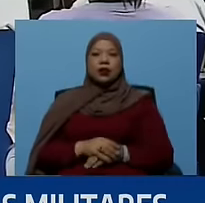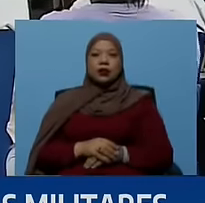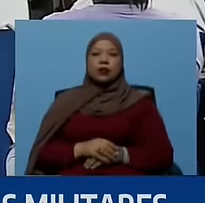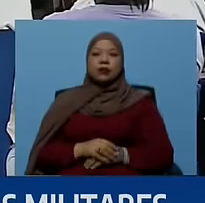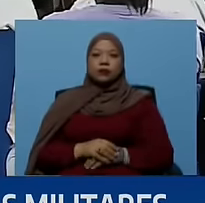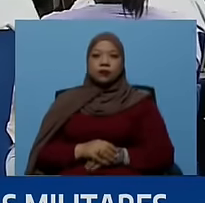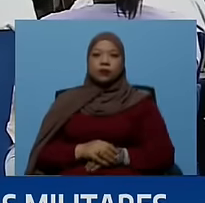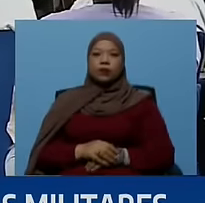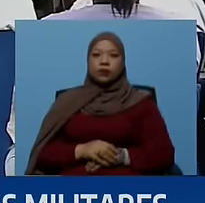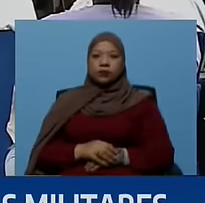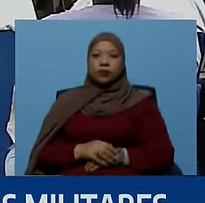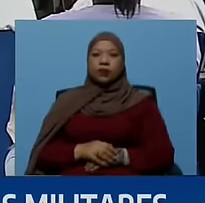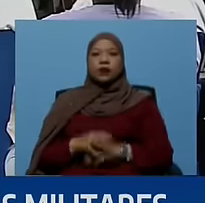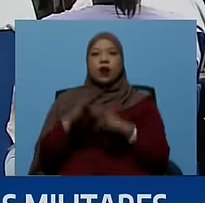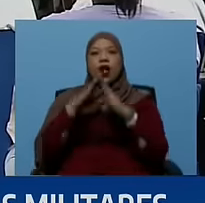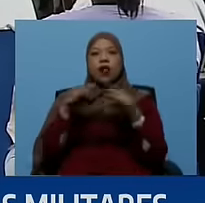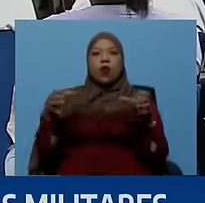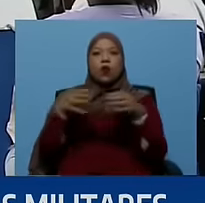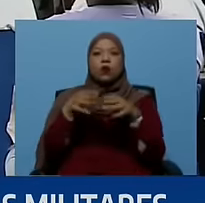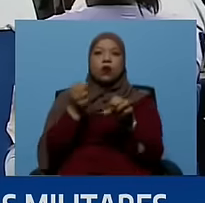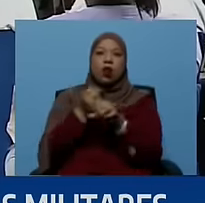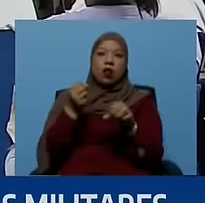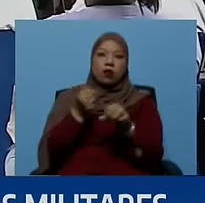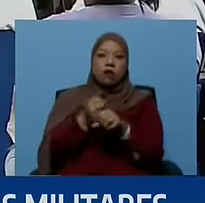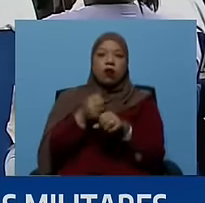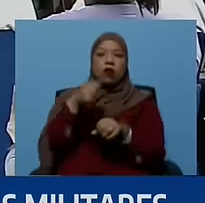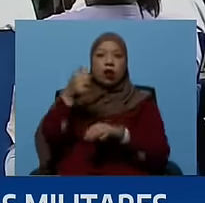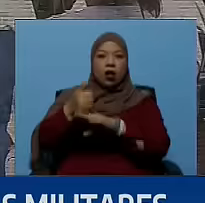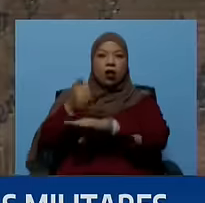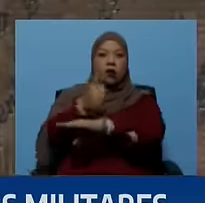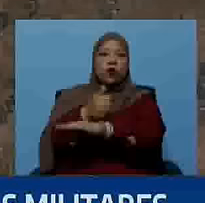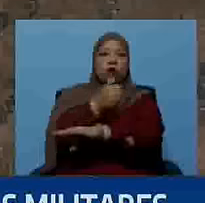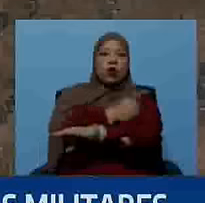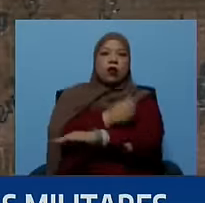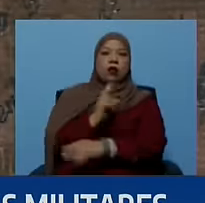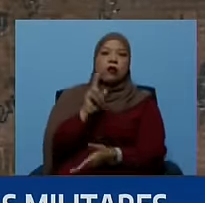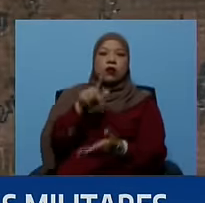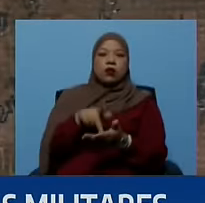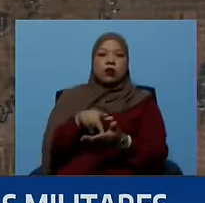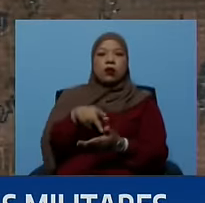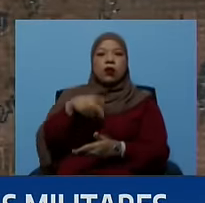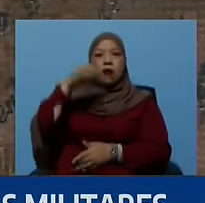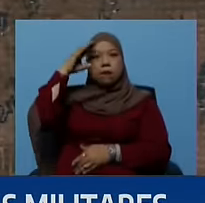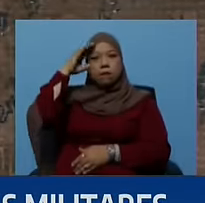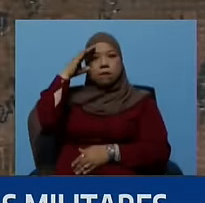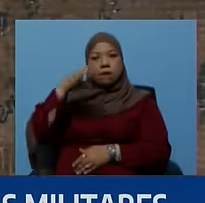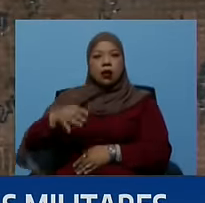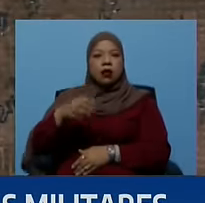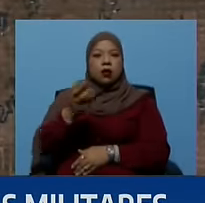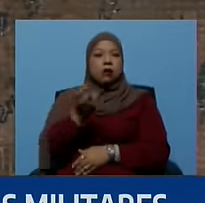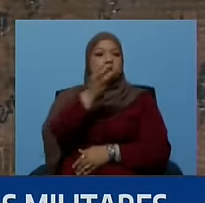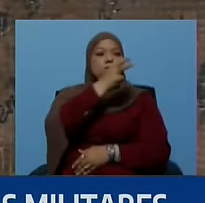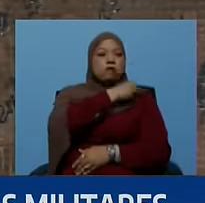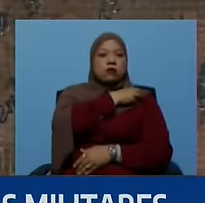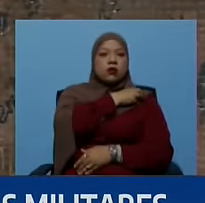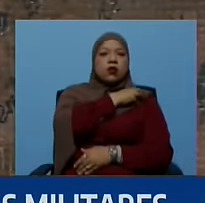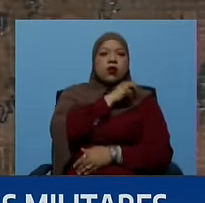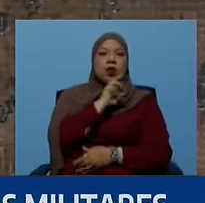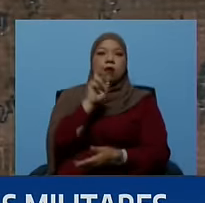padrino bueno y a todos los equipos de trabajo a los oficiales